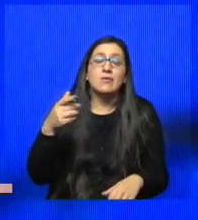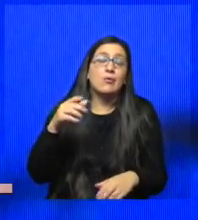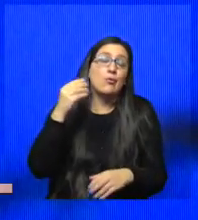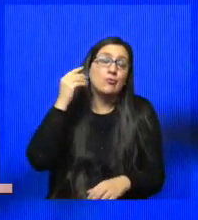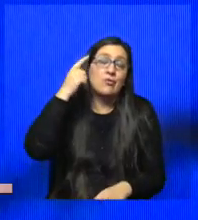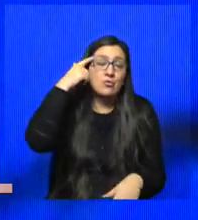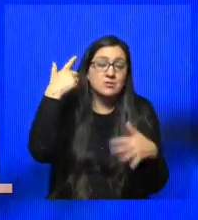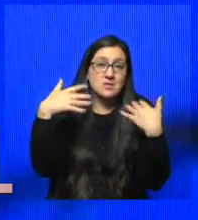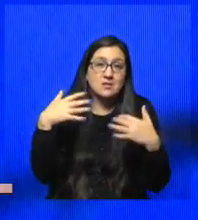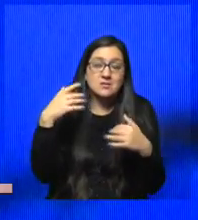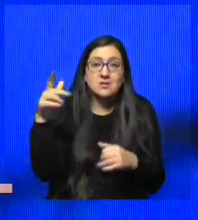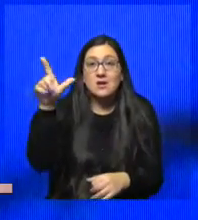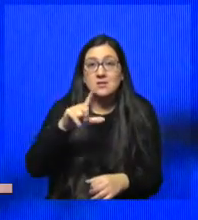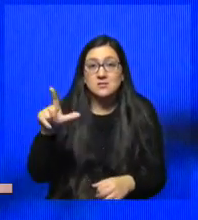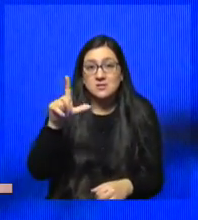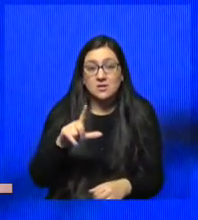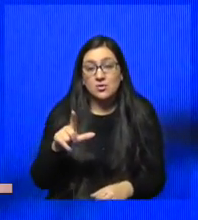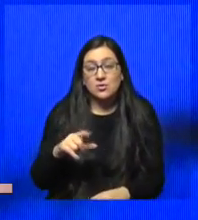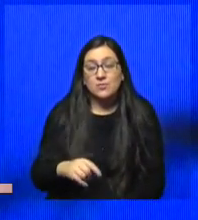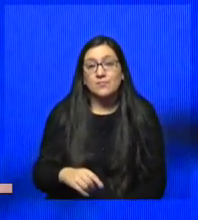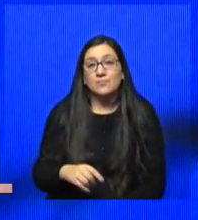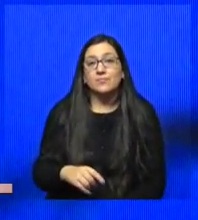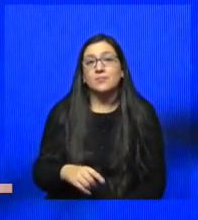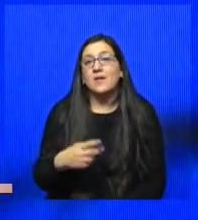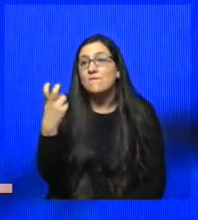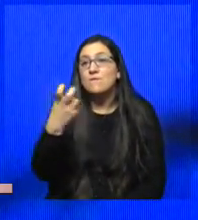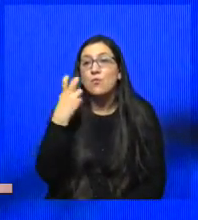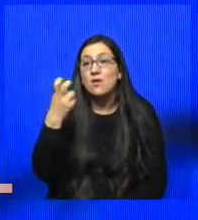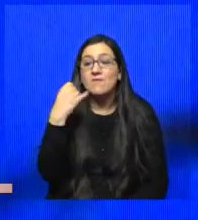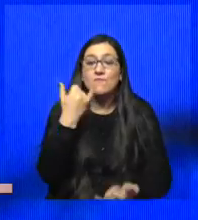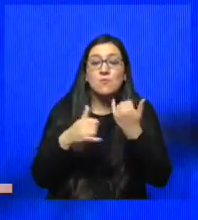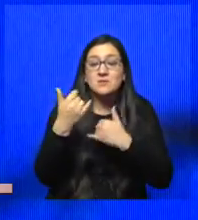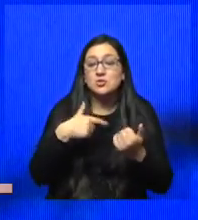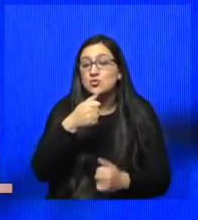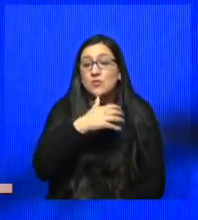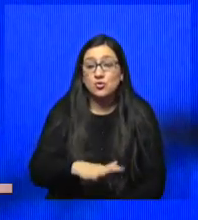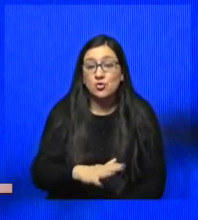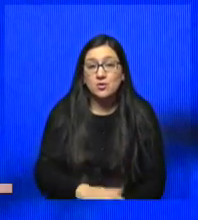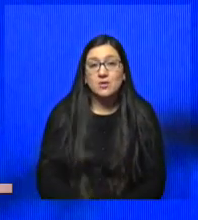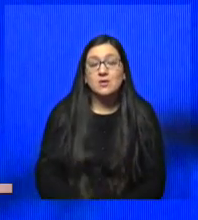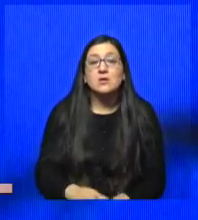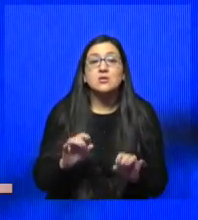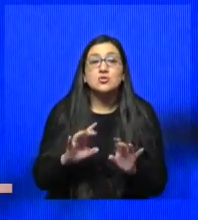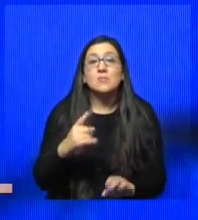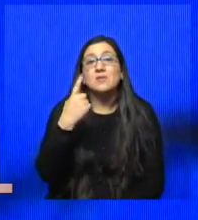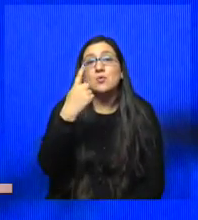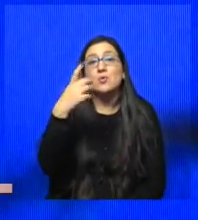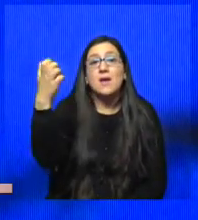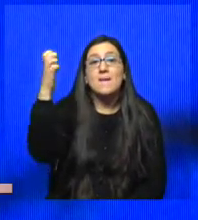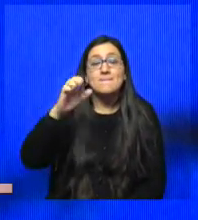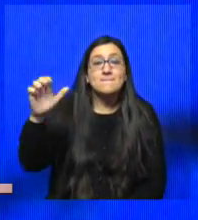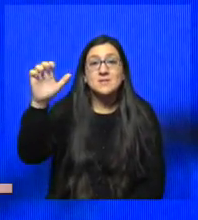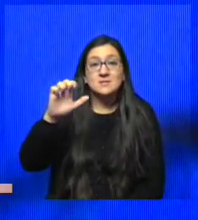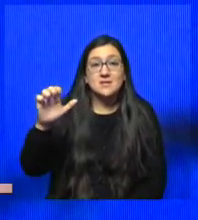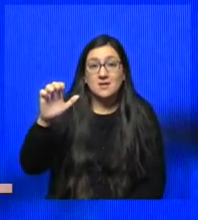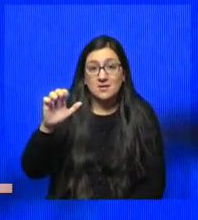historia, esa una sola empresa, porque es el, en ese caso es el 97% de las búsquedas, es solamente a través de una empresa, habiendo muchos